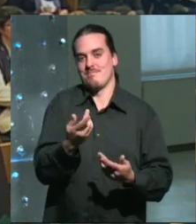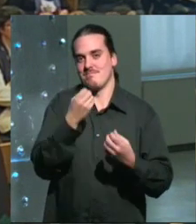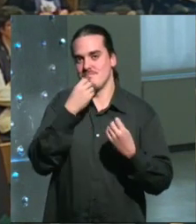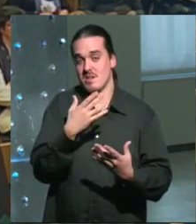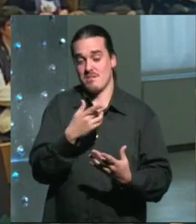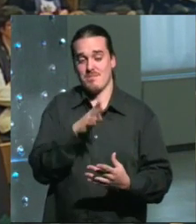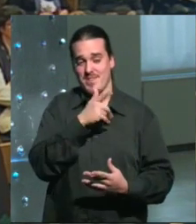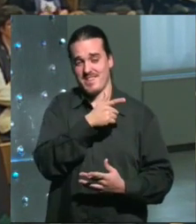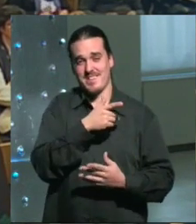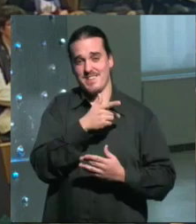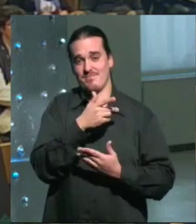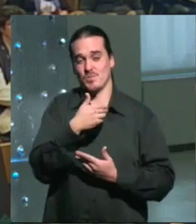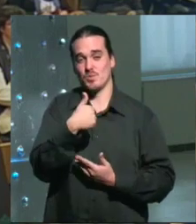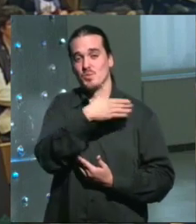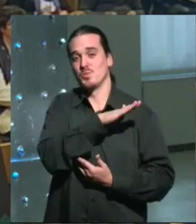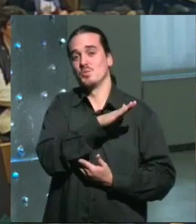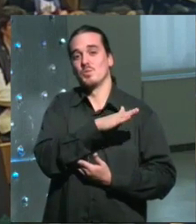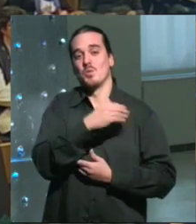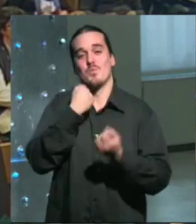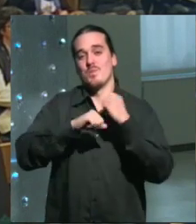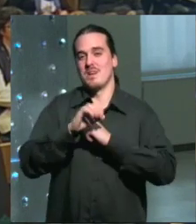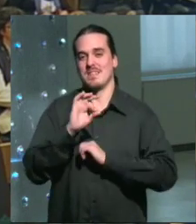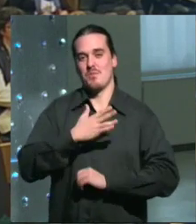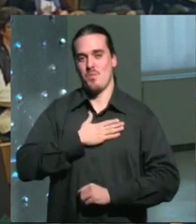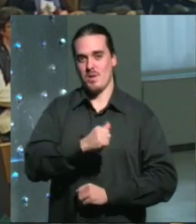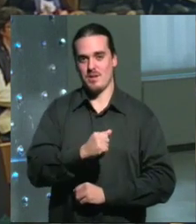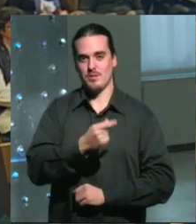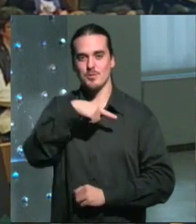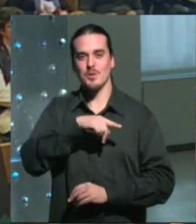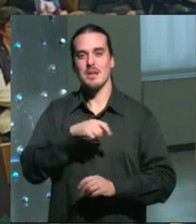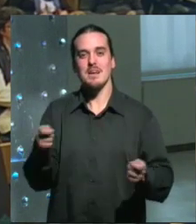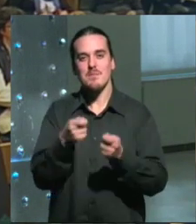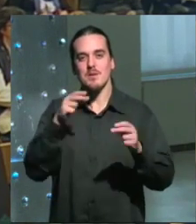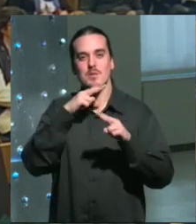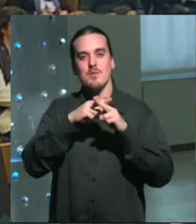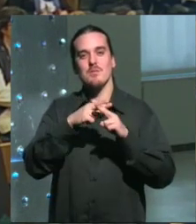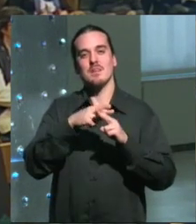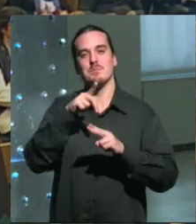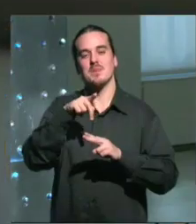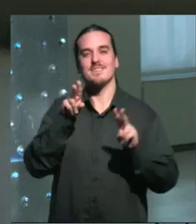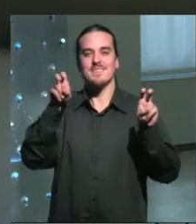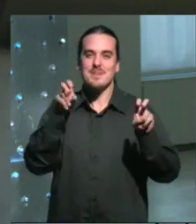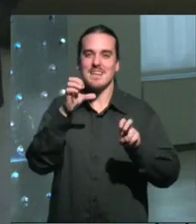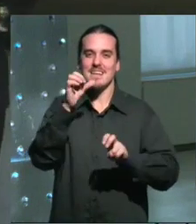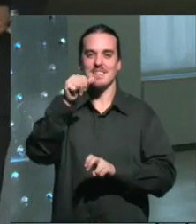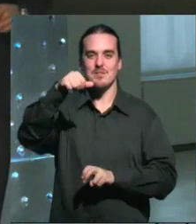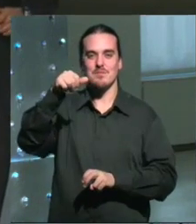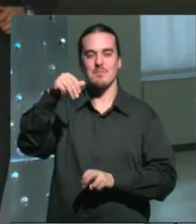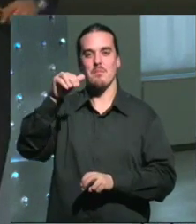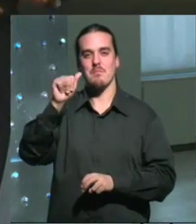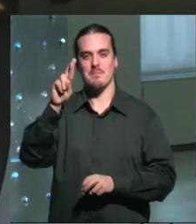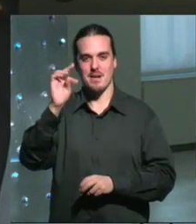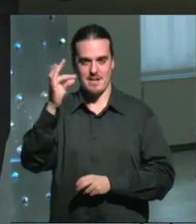Lo que llamamos el sistema en la campaña de Obama lo llamamos SMART, que significa inteligente y es francamente sencillo, pero muy, muy